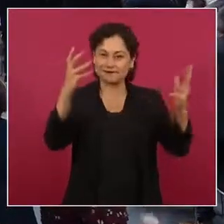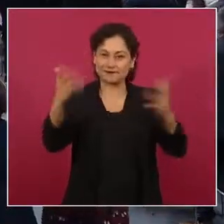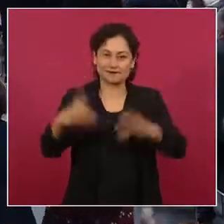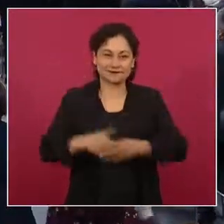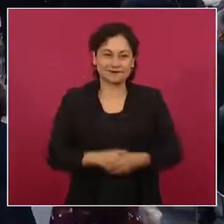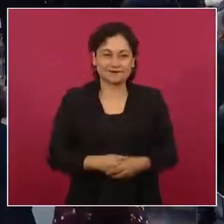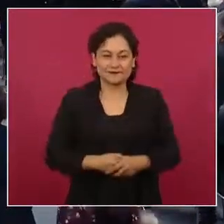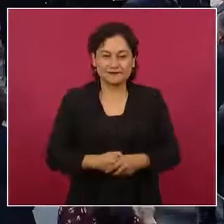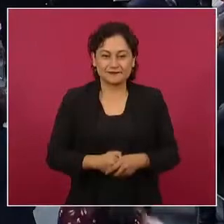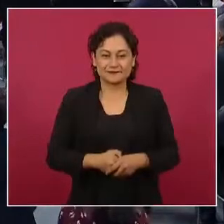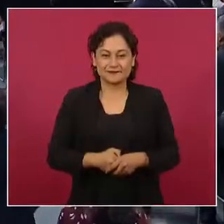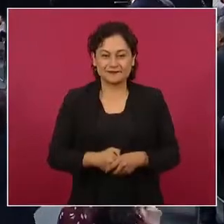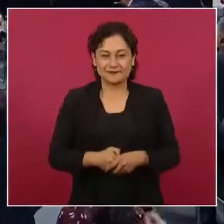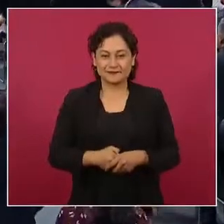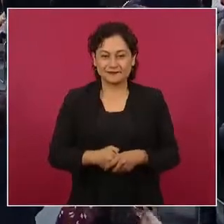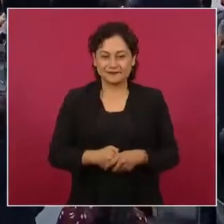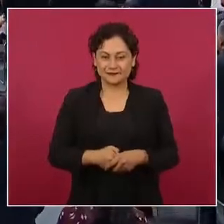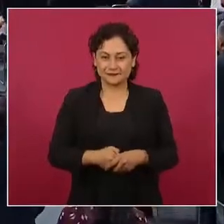No es